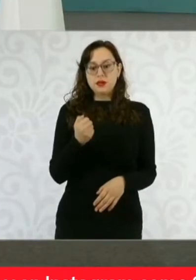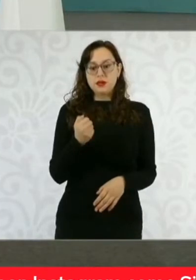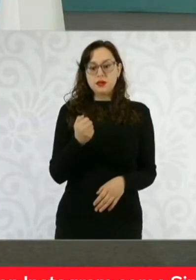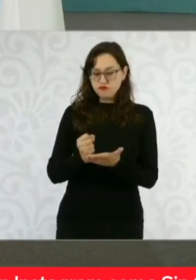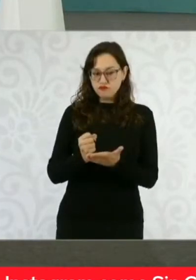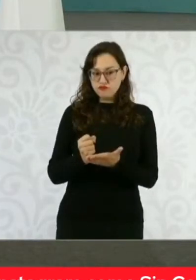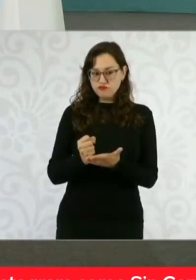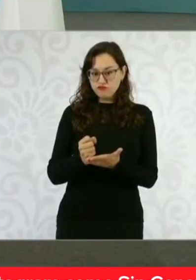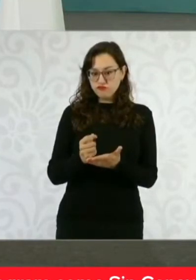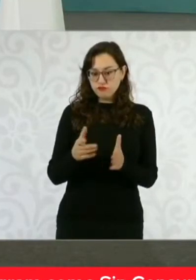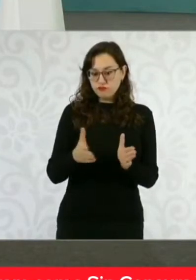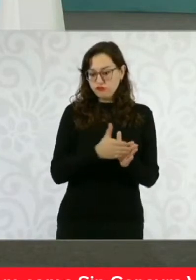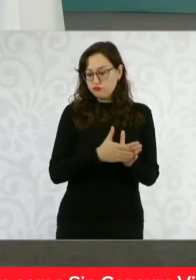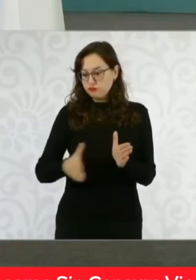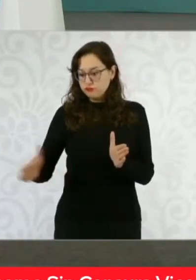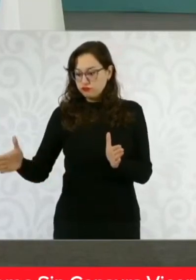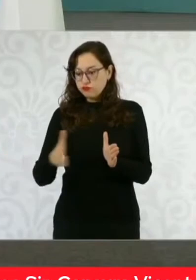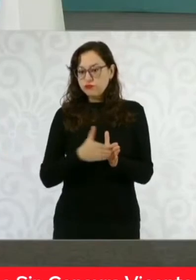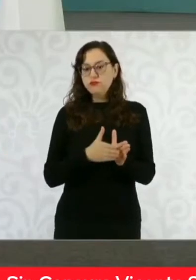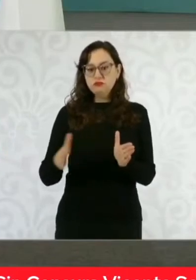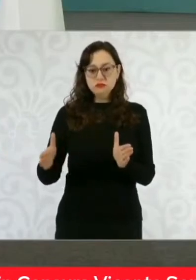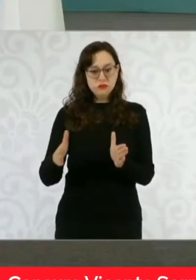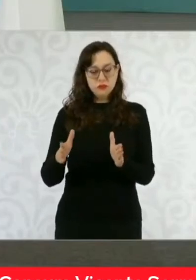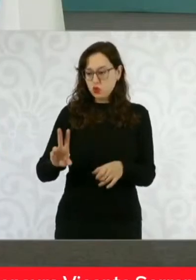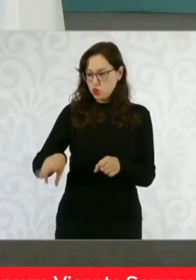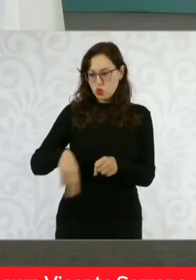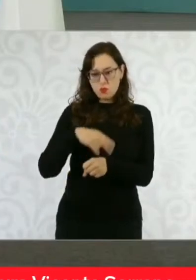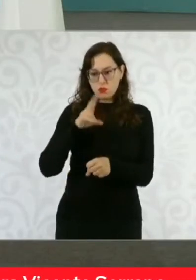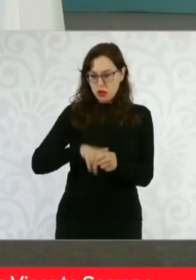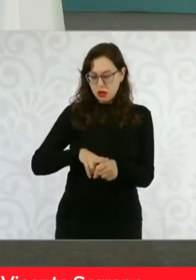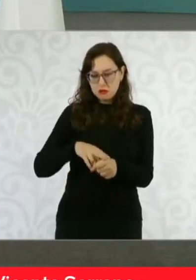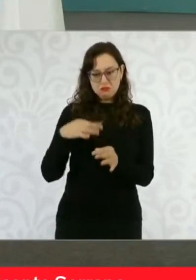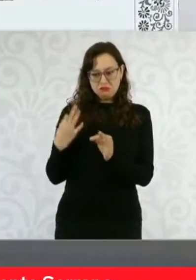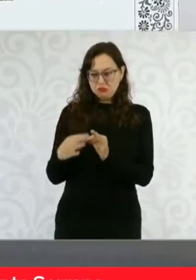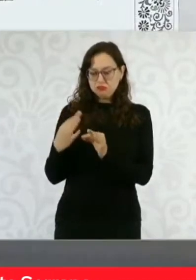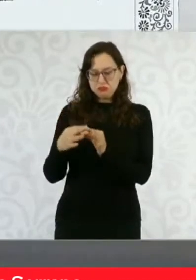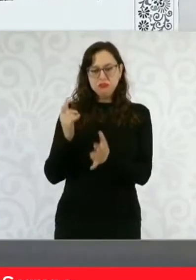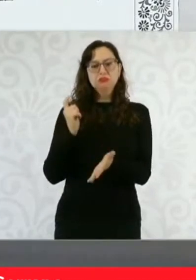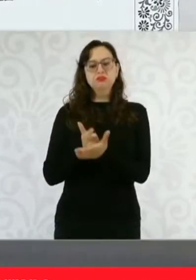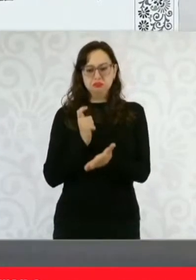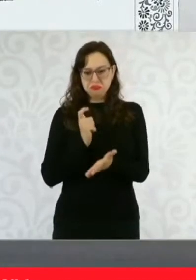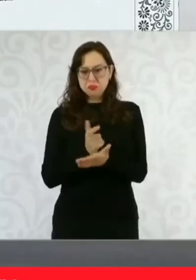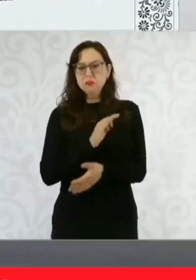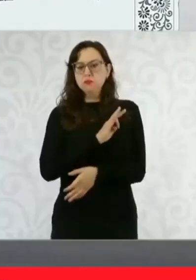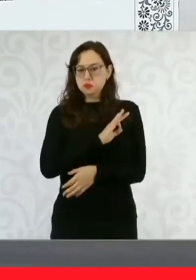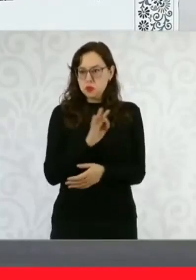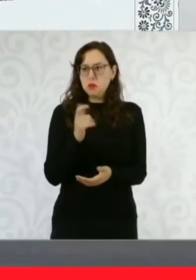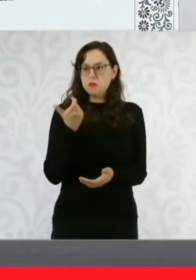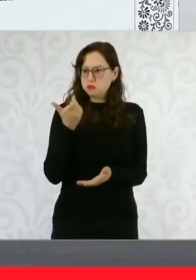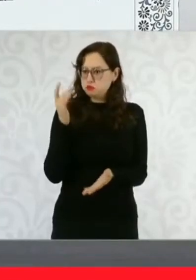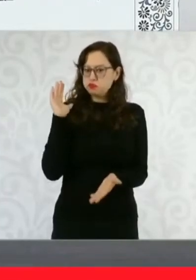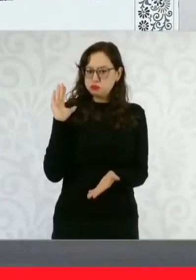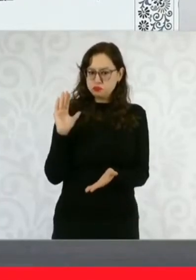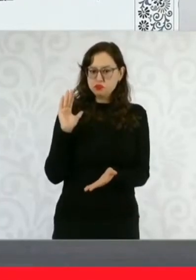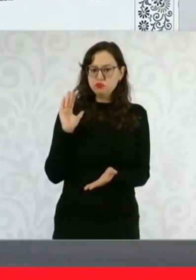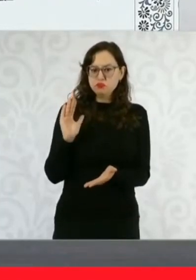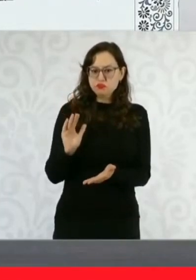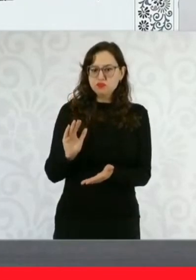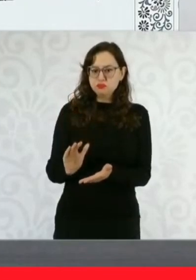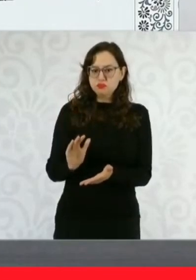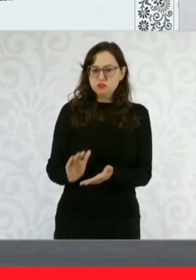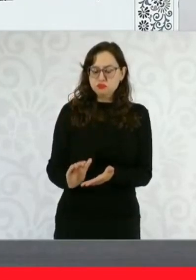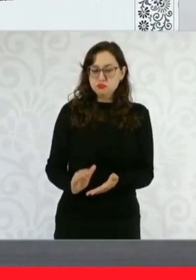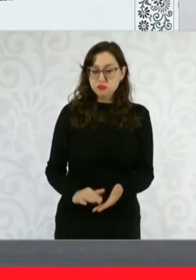A partir de ese gobierno los créditos son normales, son correctos y ya no se